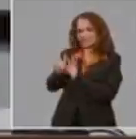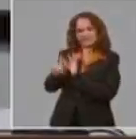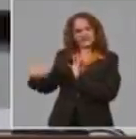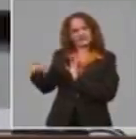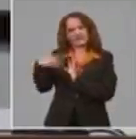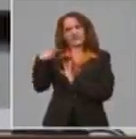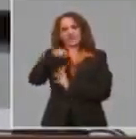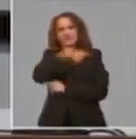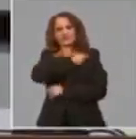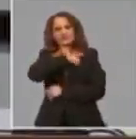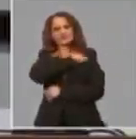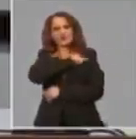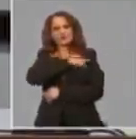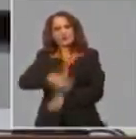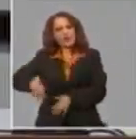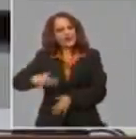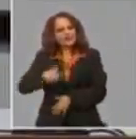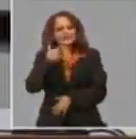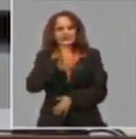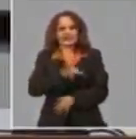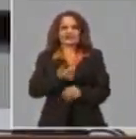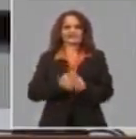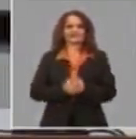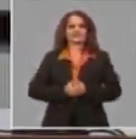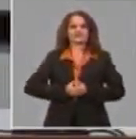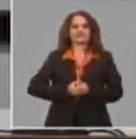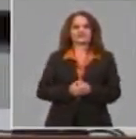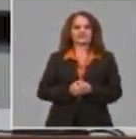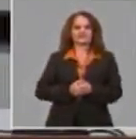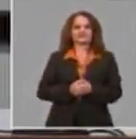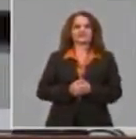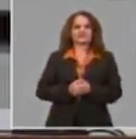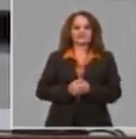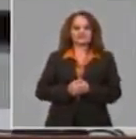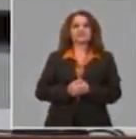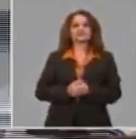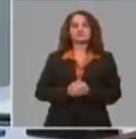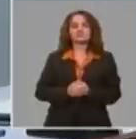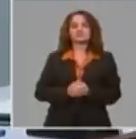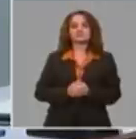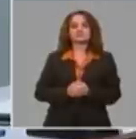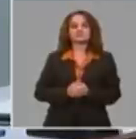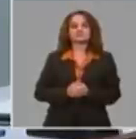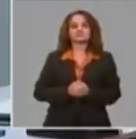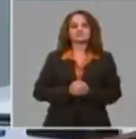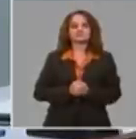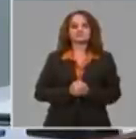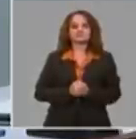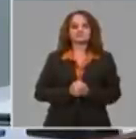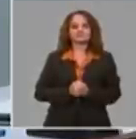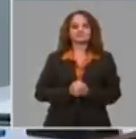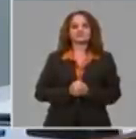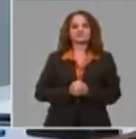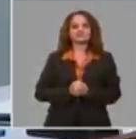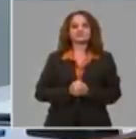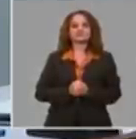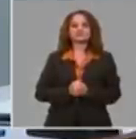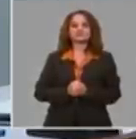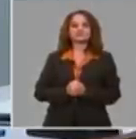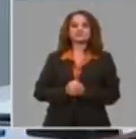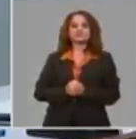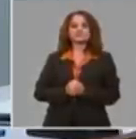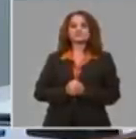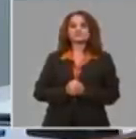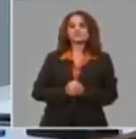sobre todo al pueblo y trabajador pero los argumentos que están dando